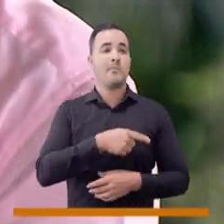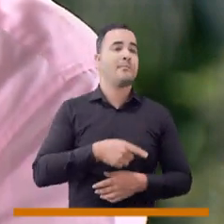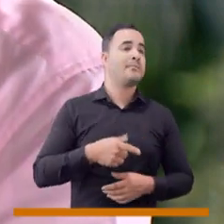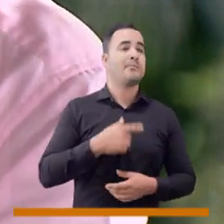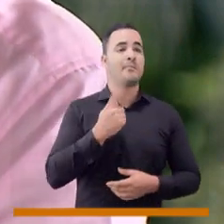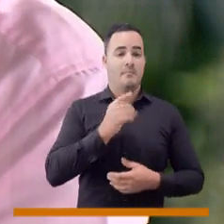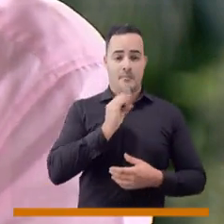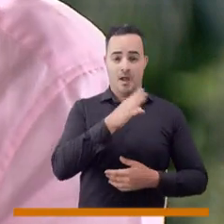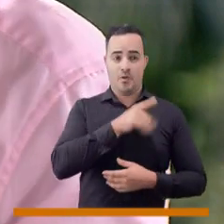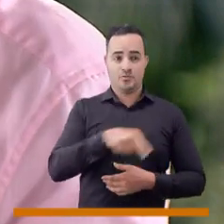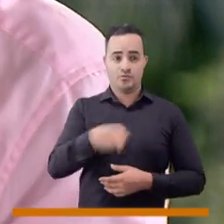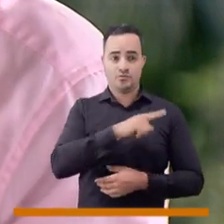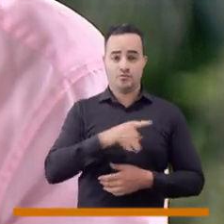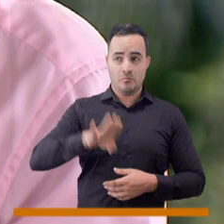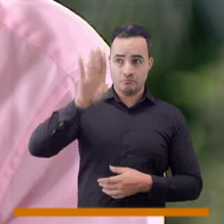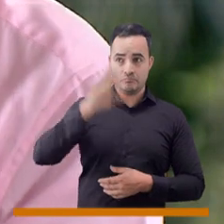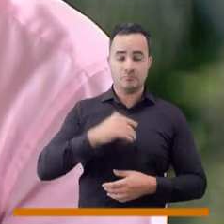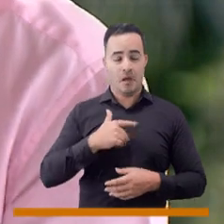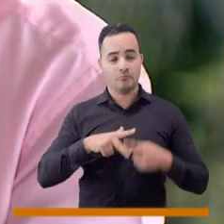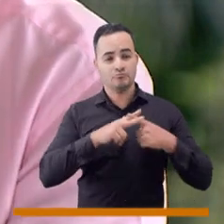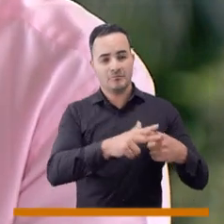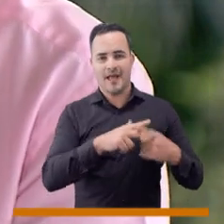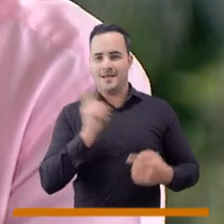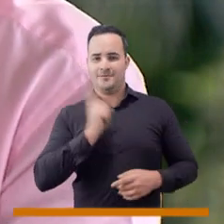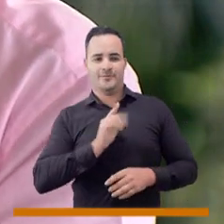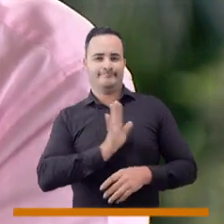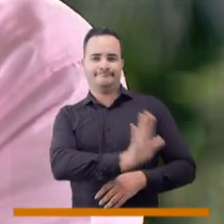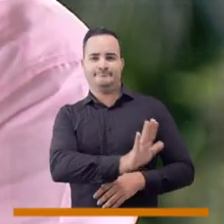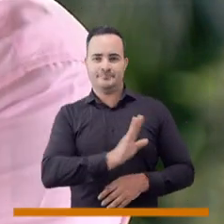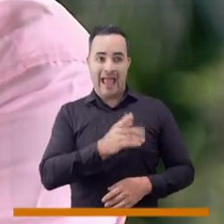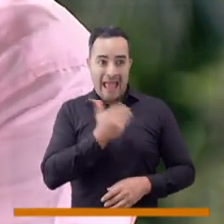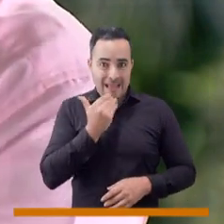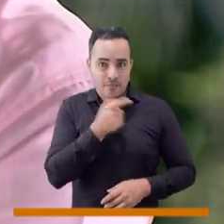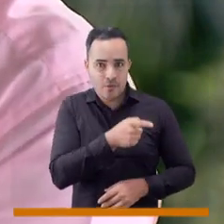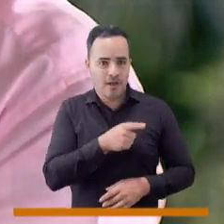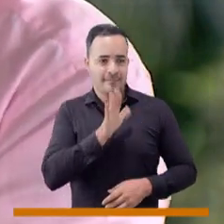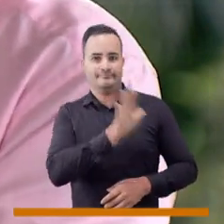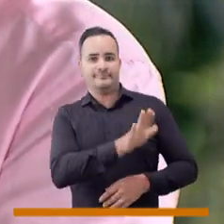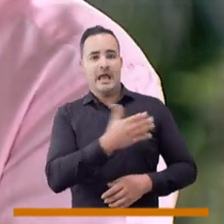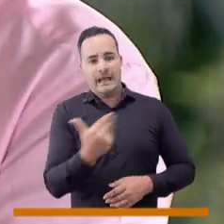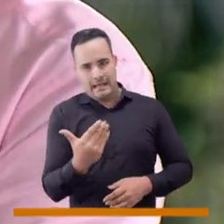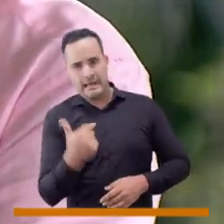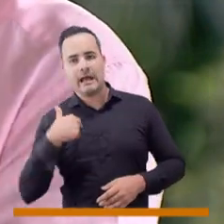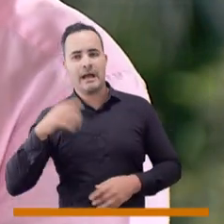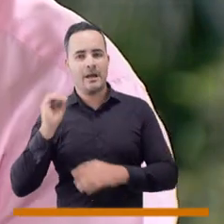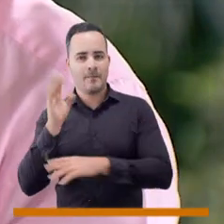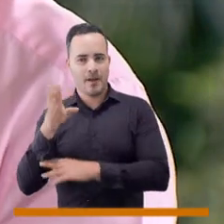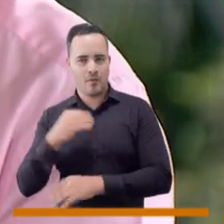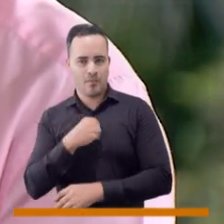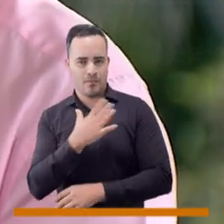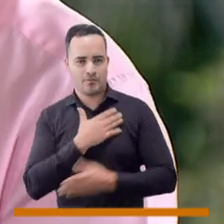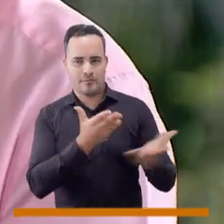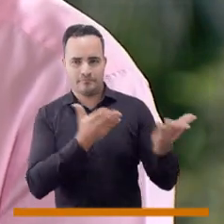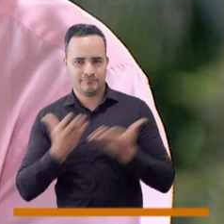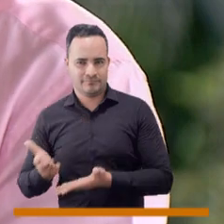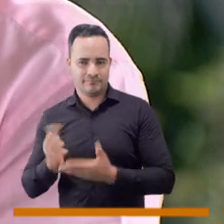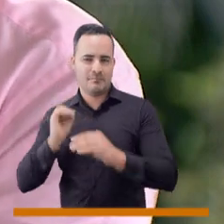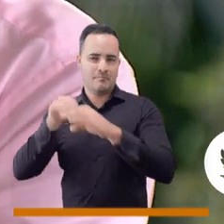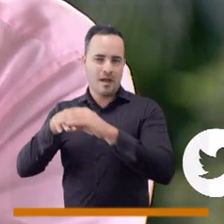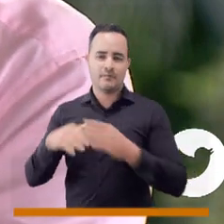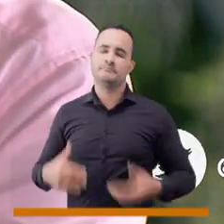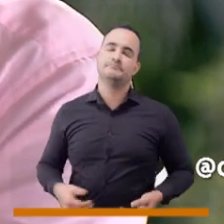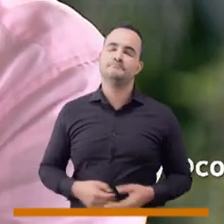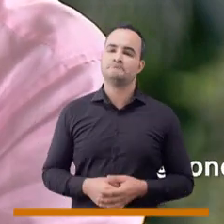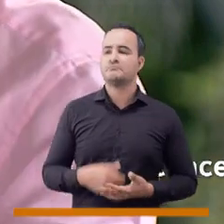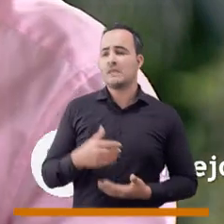los bancos normales no le prestan a la gente. Y además no es solo prestar plata. podría, dentro de su desarrollo en el acuerdo,